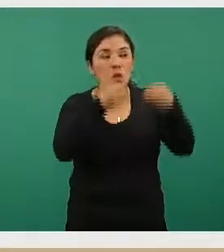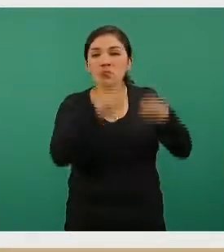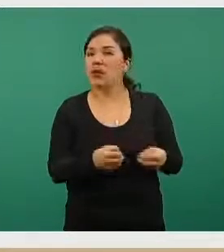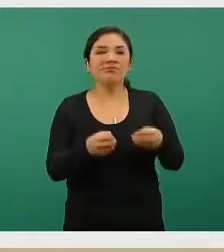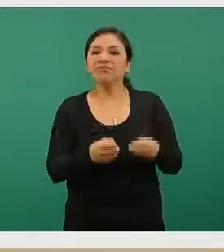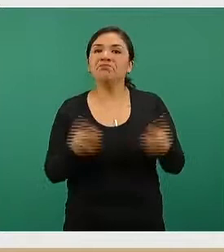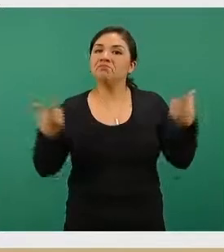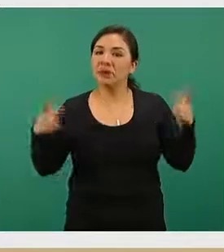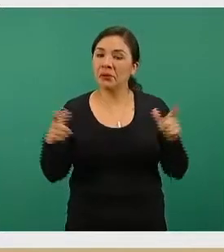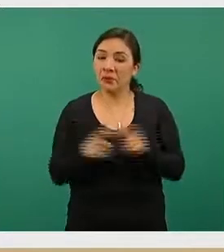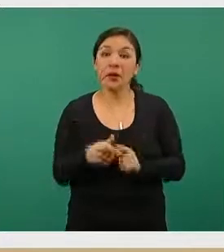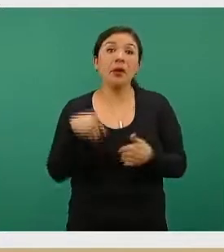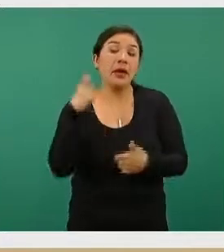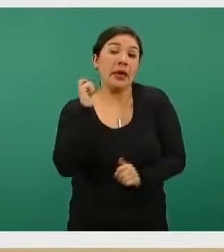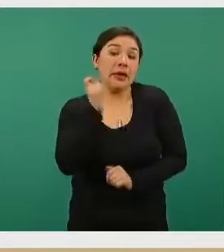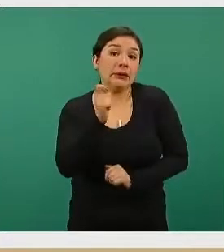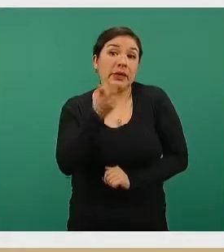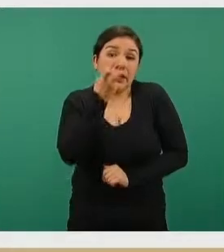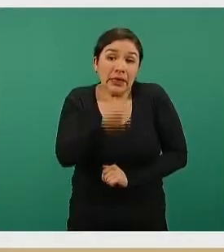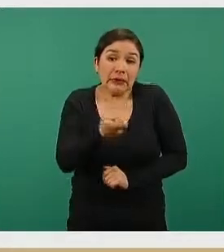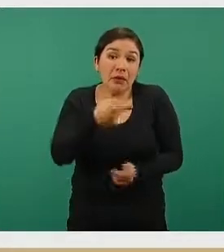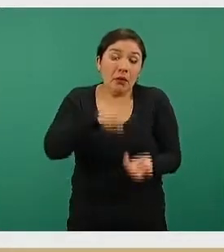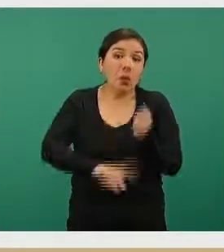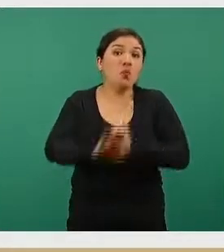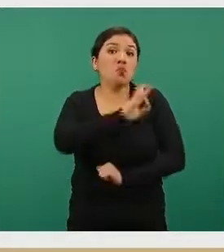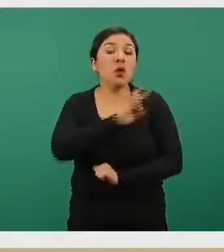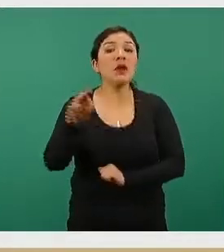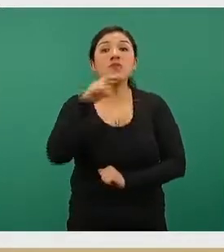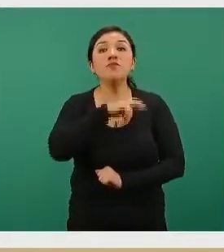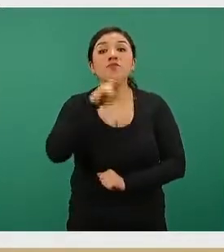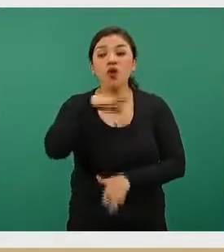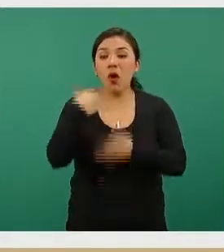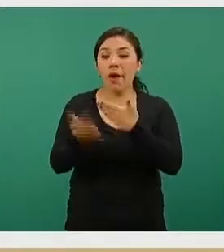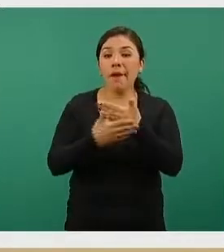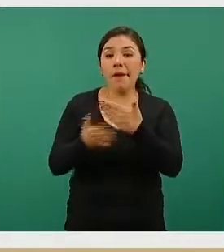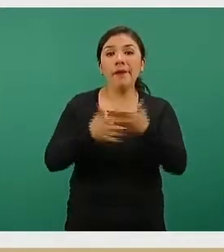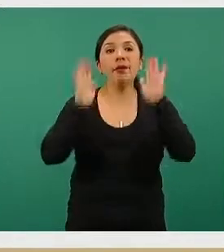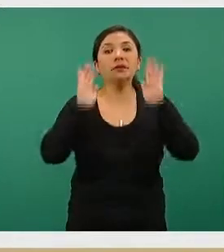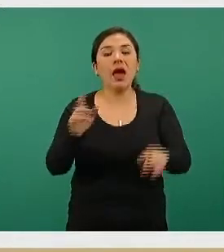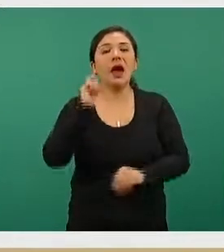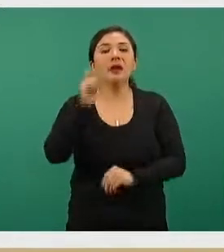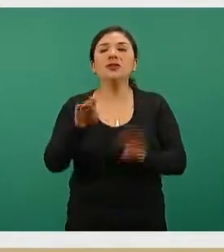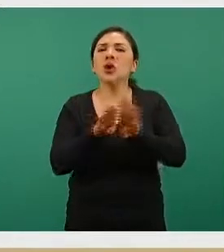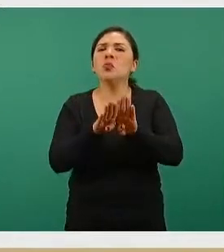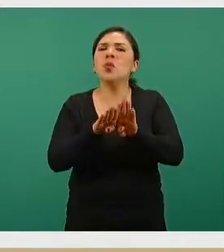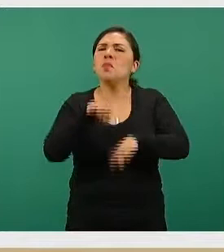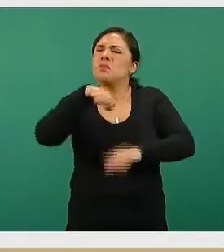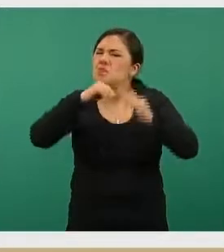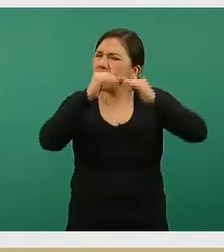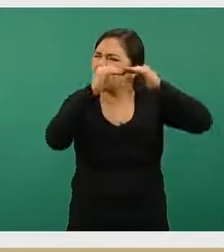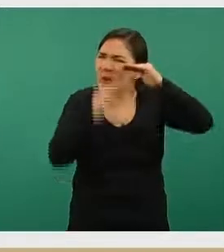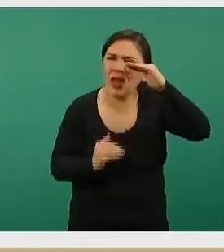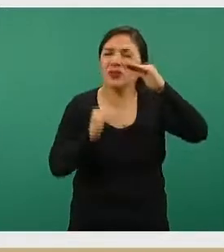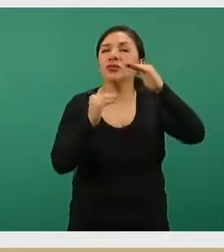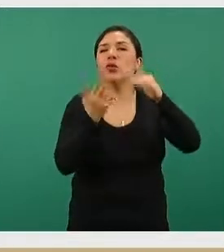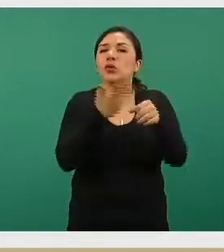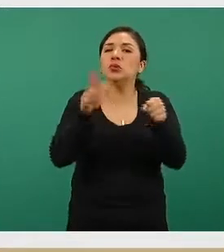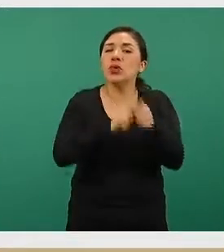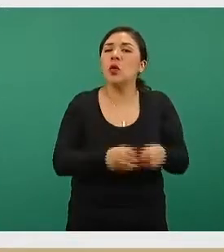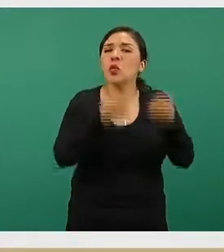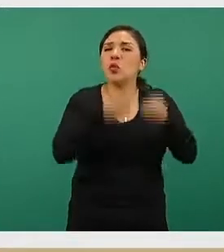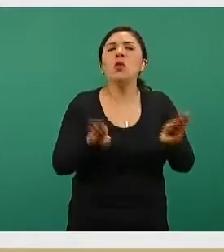estamos también prontos a poder en su momento alcanzar las ocupaciones mínimas que tuvimos en los